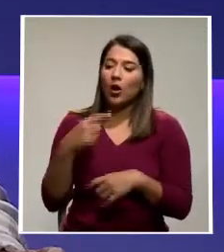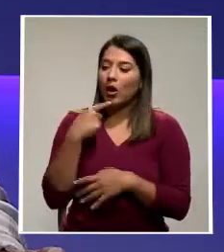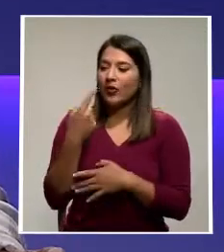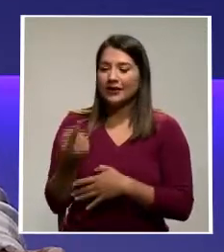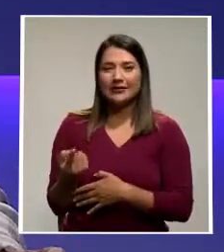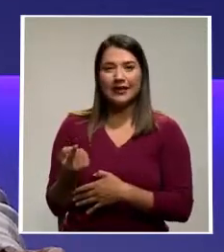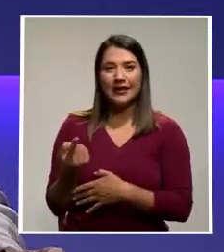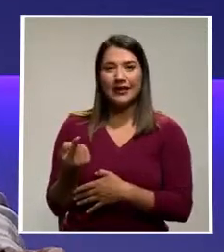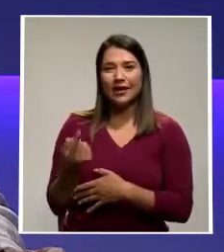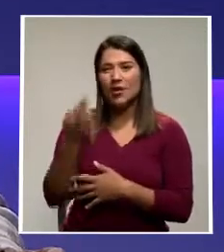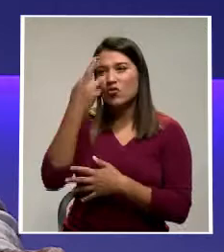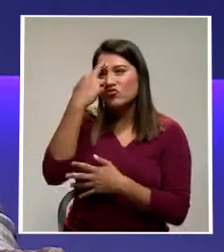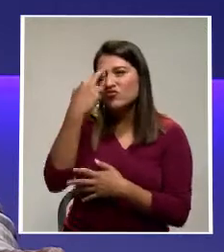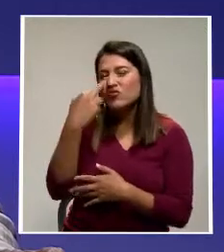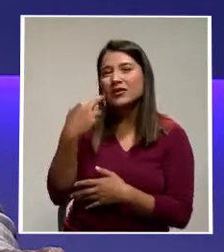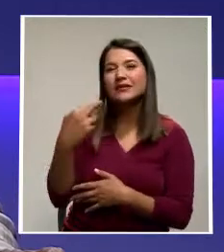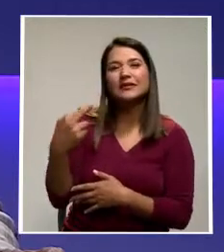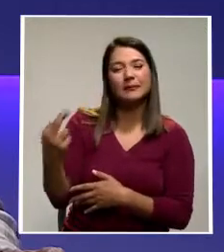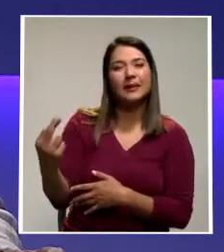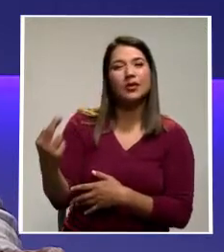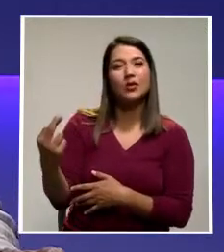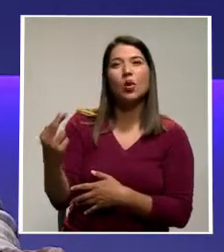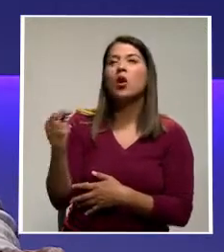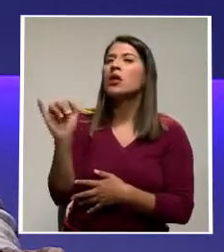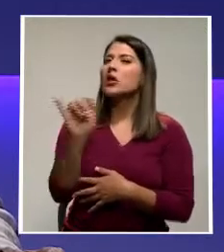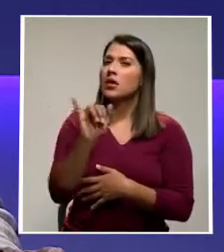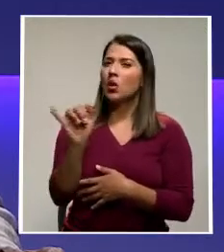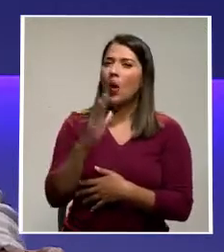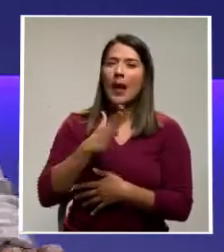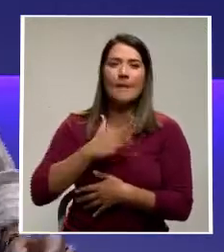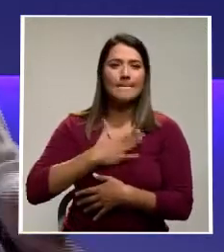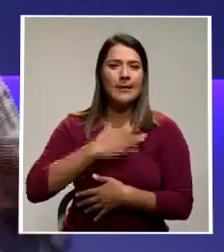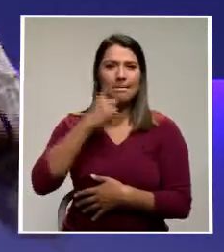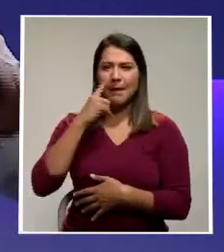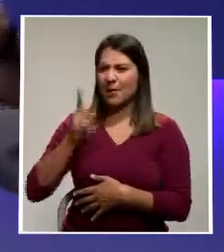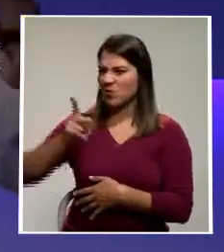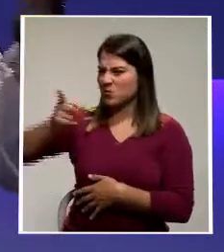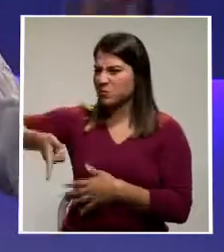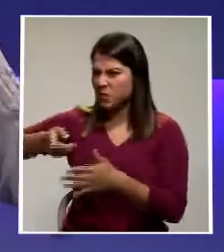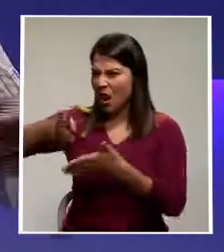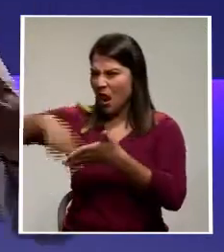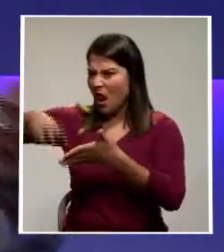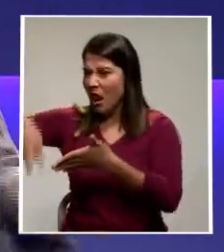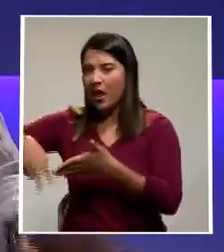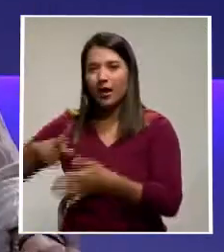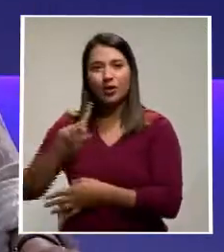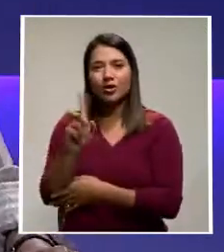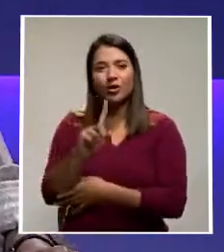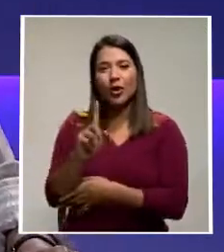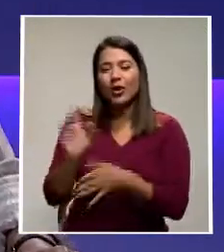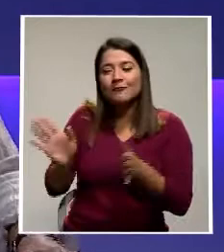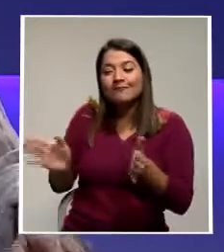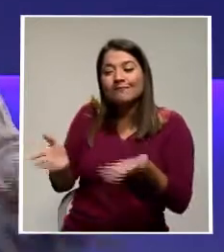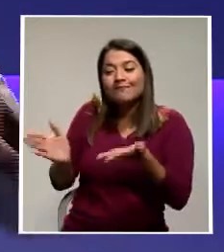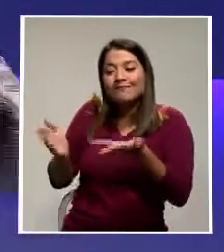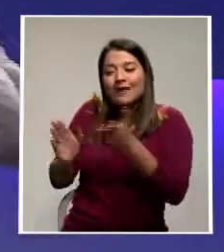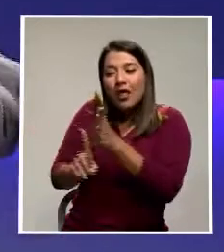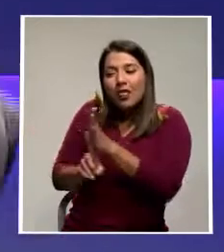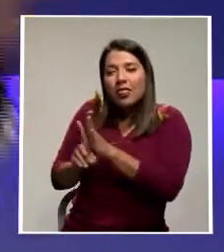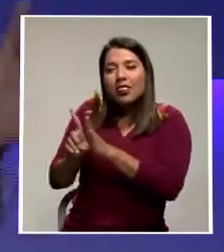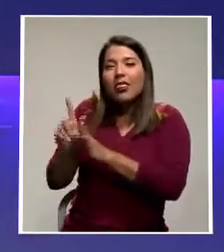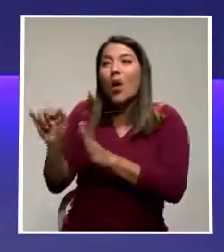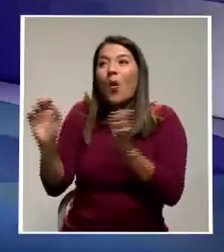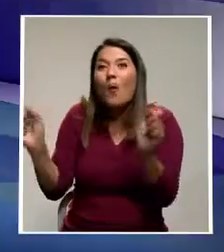Ese respeto hacía que no nos impusiera tampoco los libros en la casa, sino que fueran surgiendo como un mundo mágico. Era